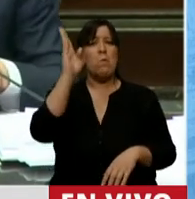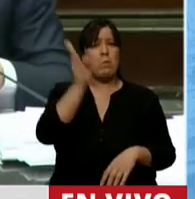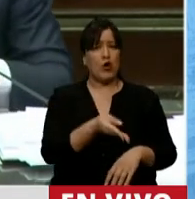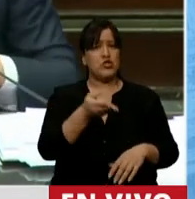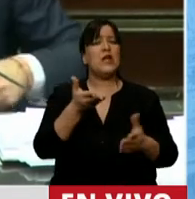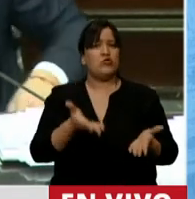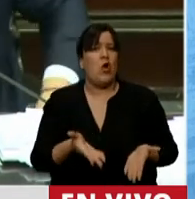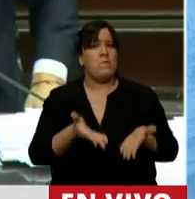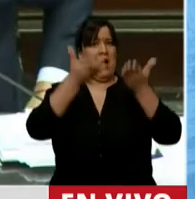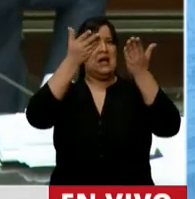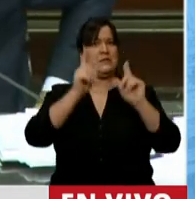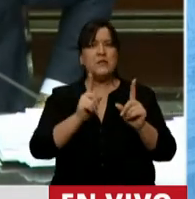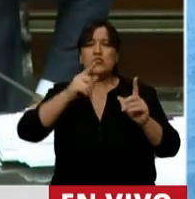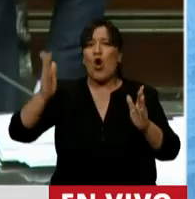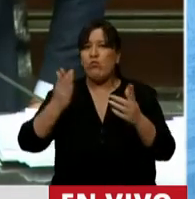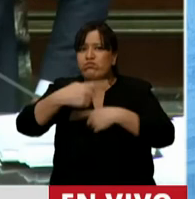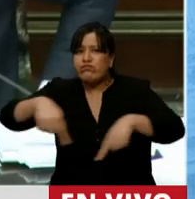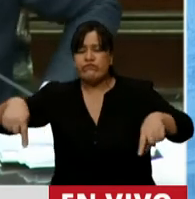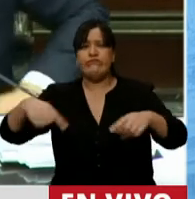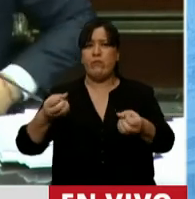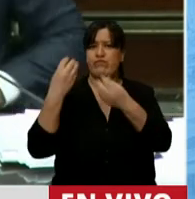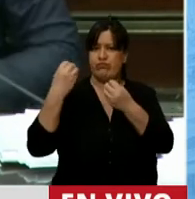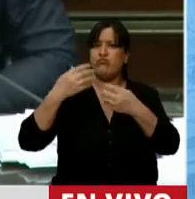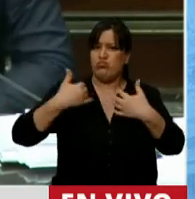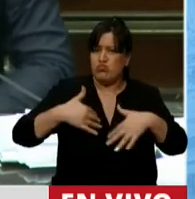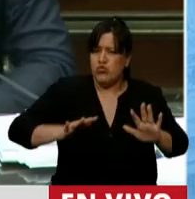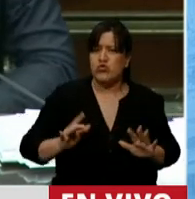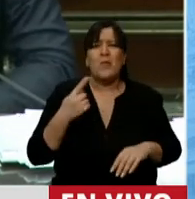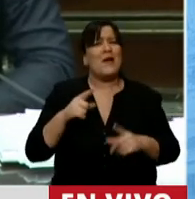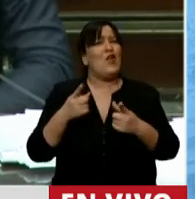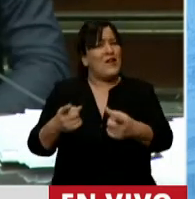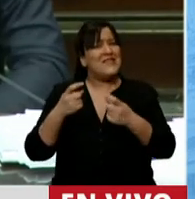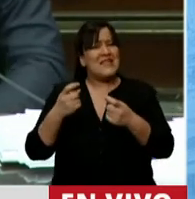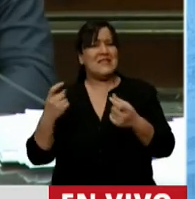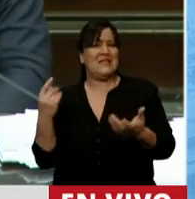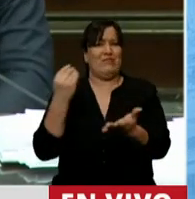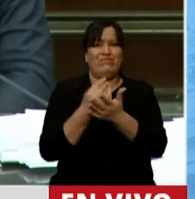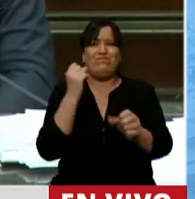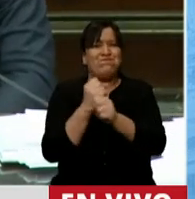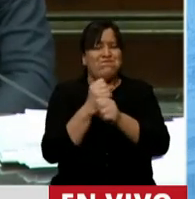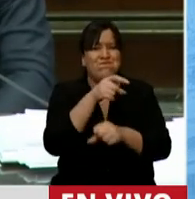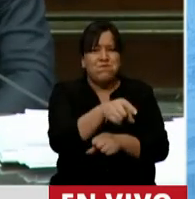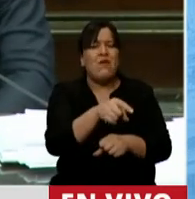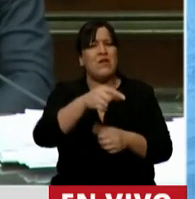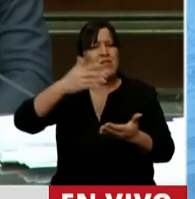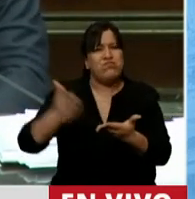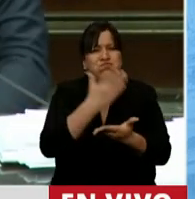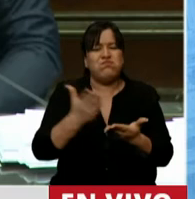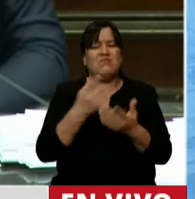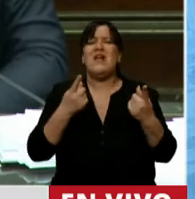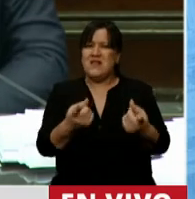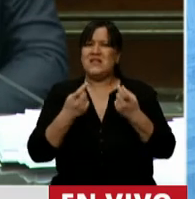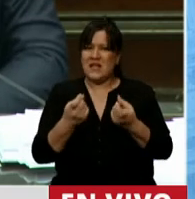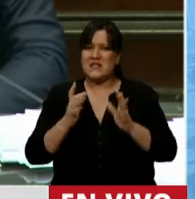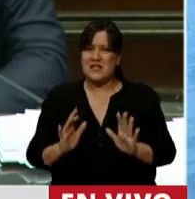86% de lo que producimos. Necesitamos acceder al puerto y transportar nuestra producción.